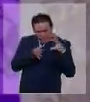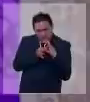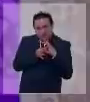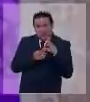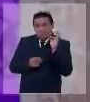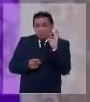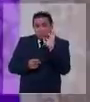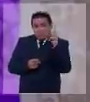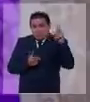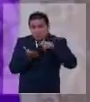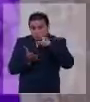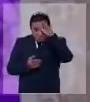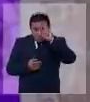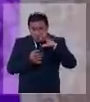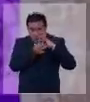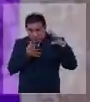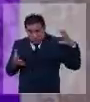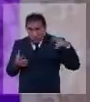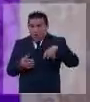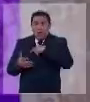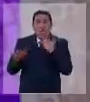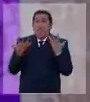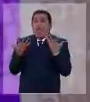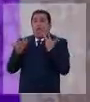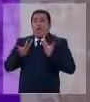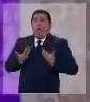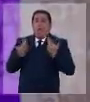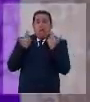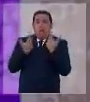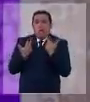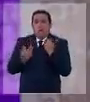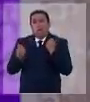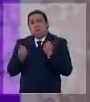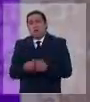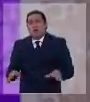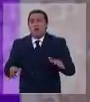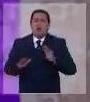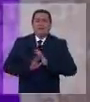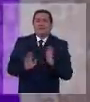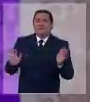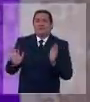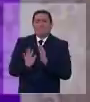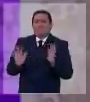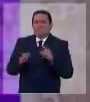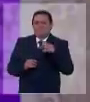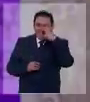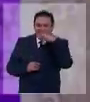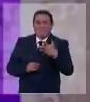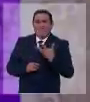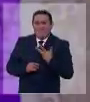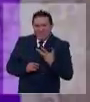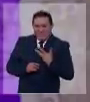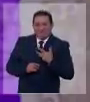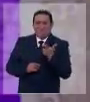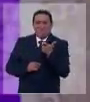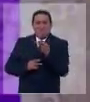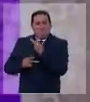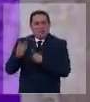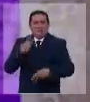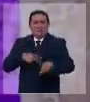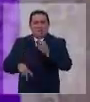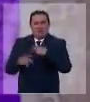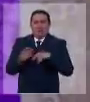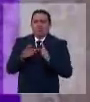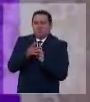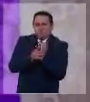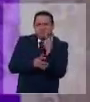país tiene muchos recursos naturales, muchas riquezas, tiene un pueblo trabajador. Lo único que le